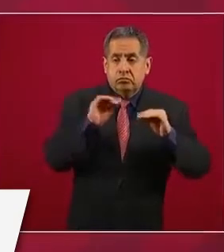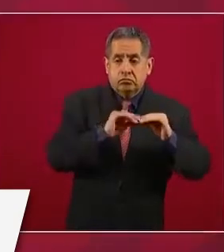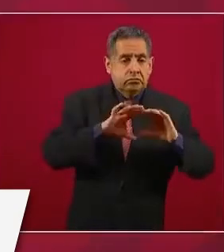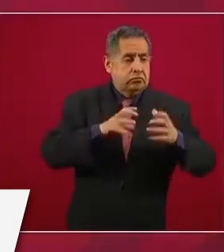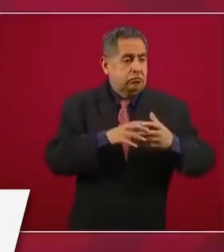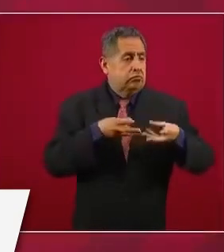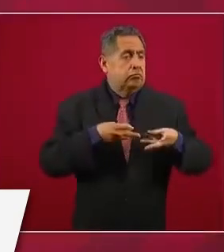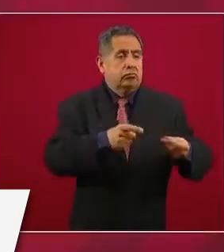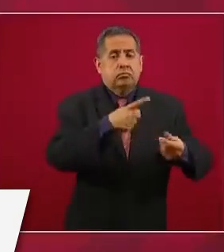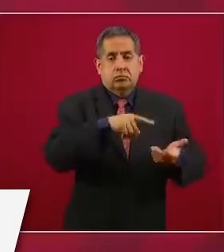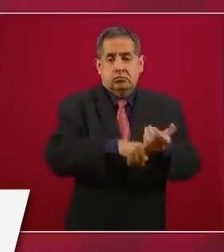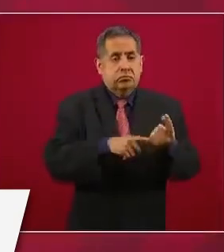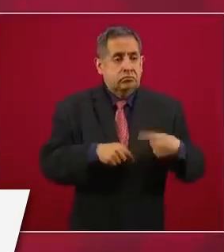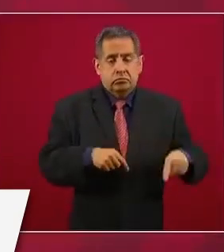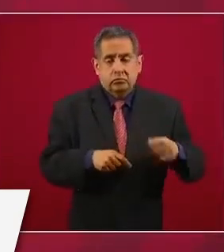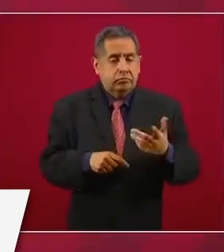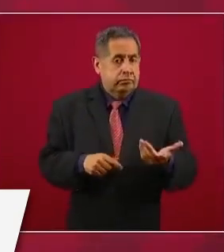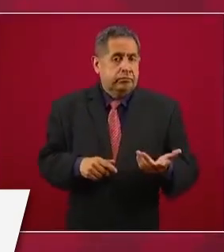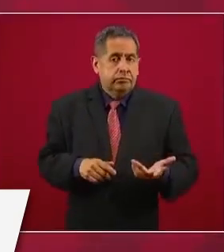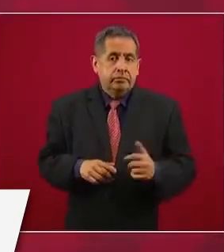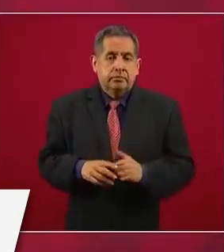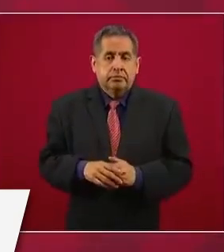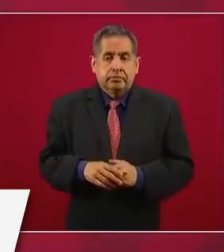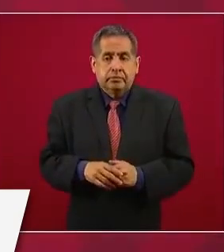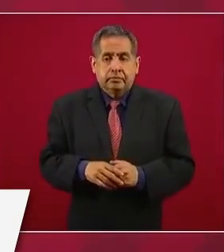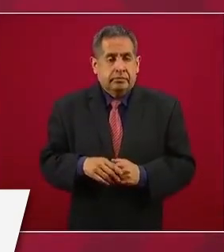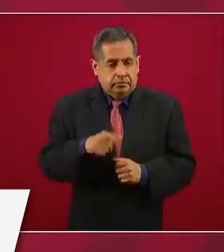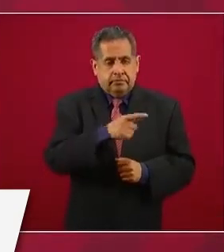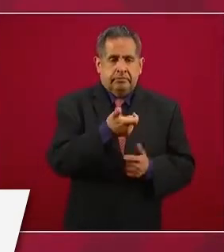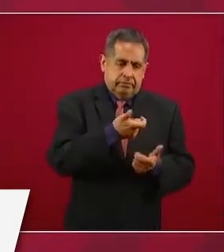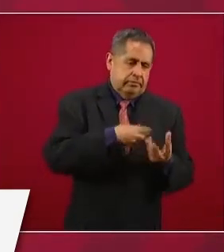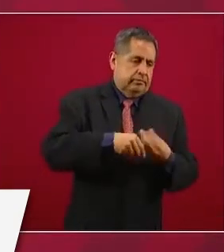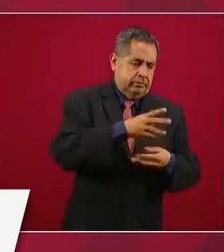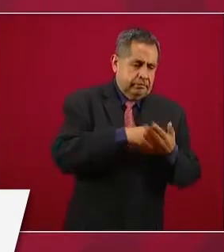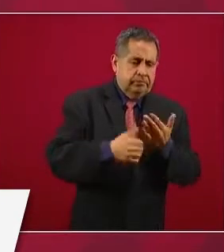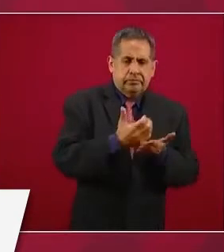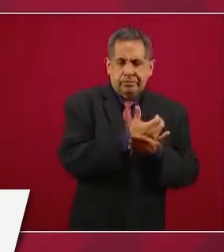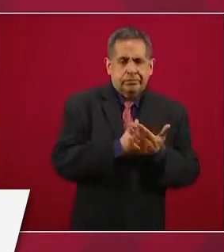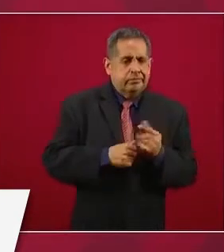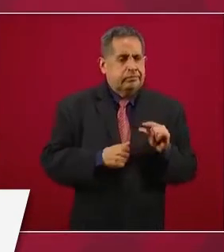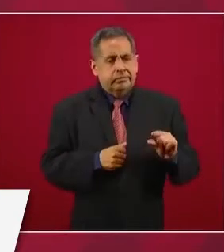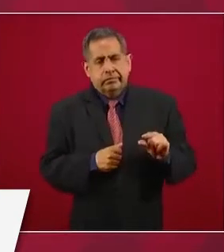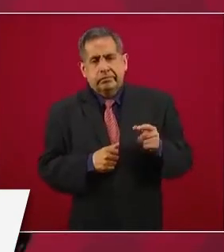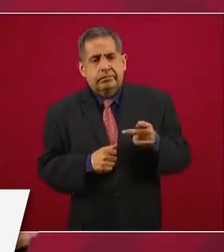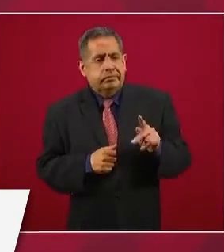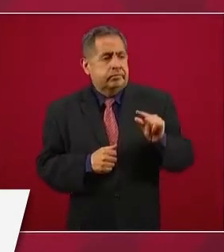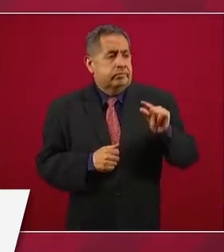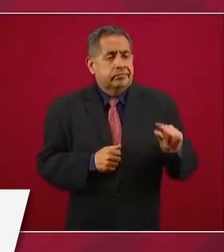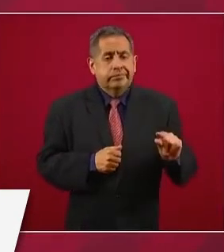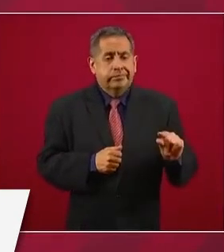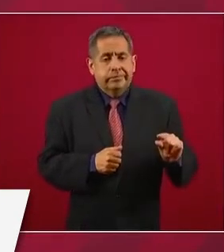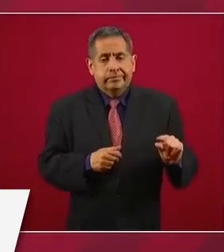porque tienen ingresos propios, pero pocos,